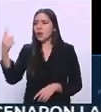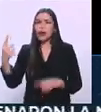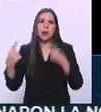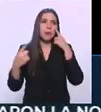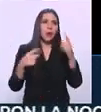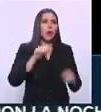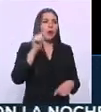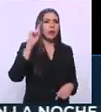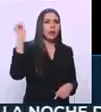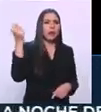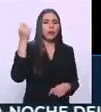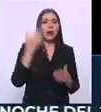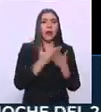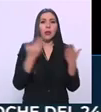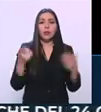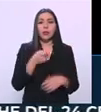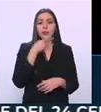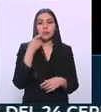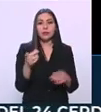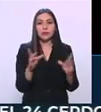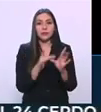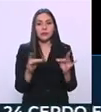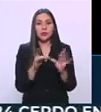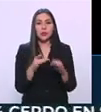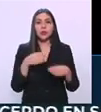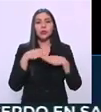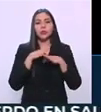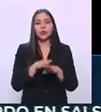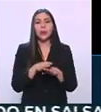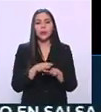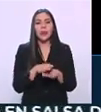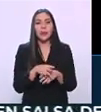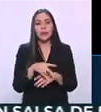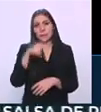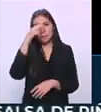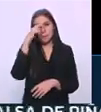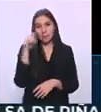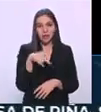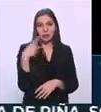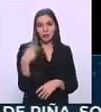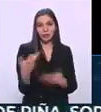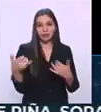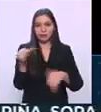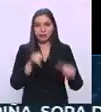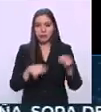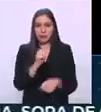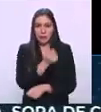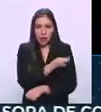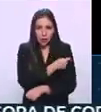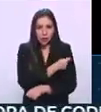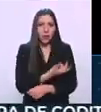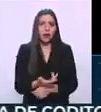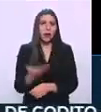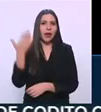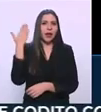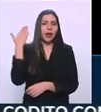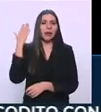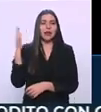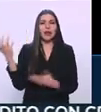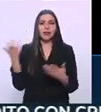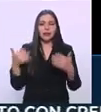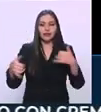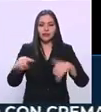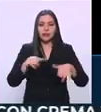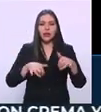una vacuna mexicana, hemos escuchado en recientes meses de ventiladores de fabricación mexicana, es decir,